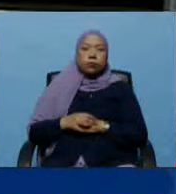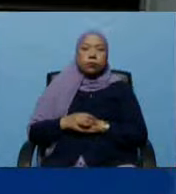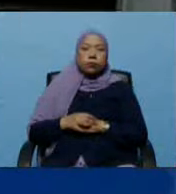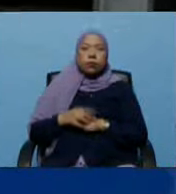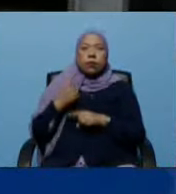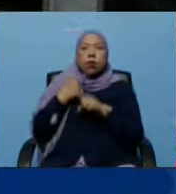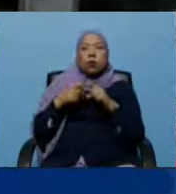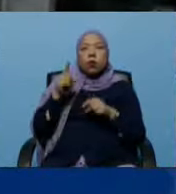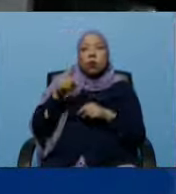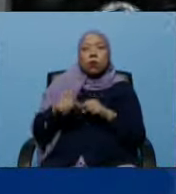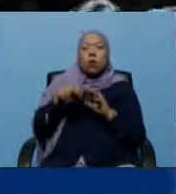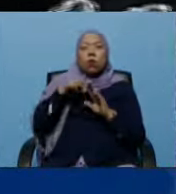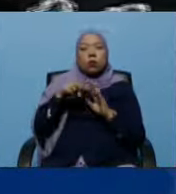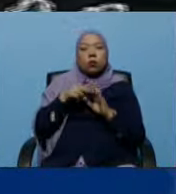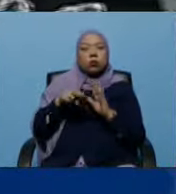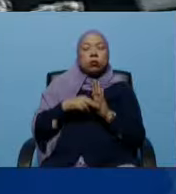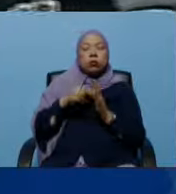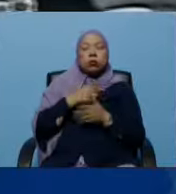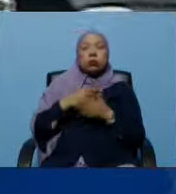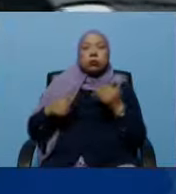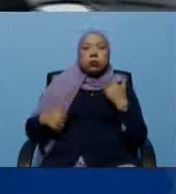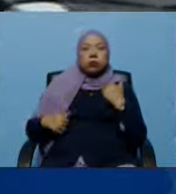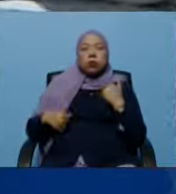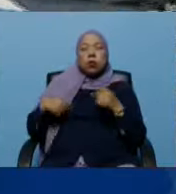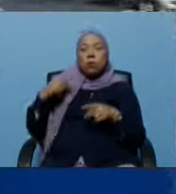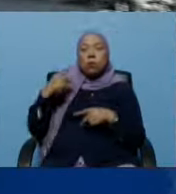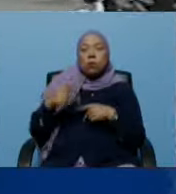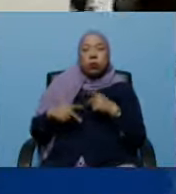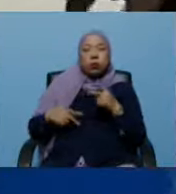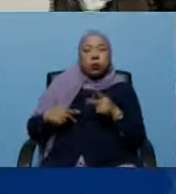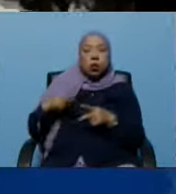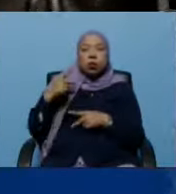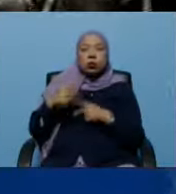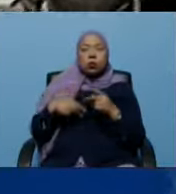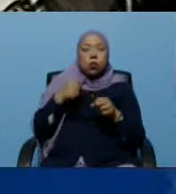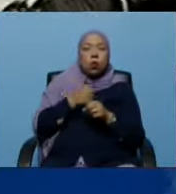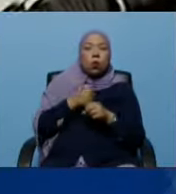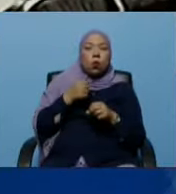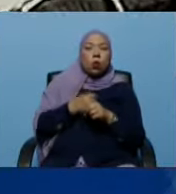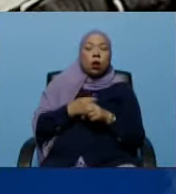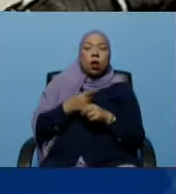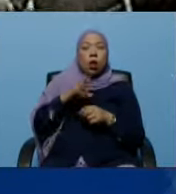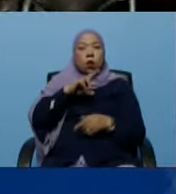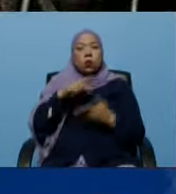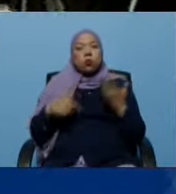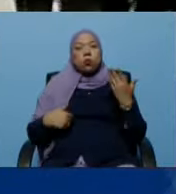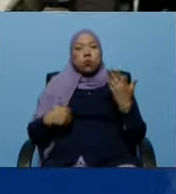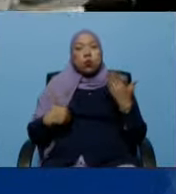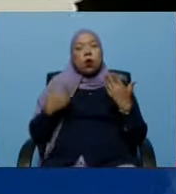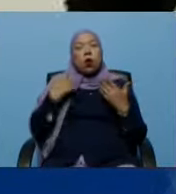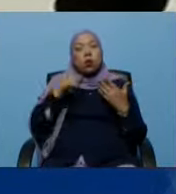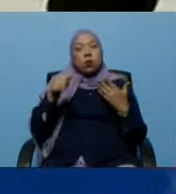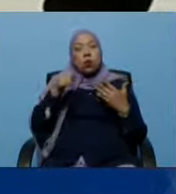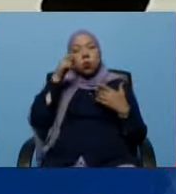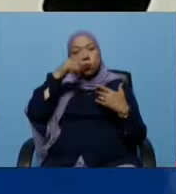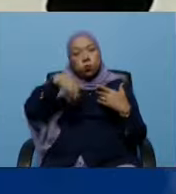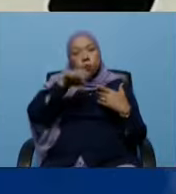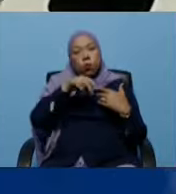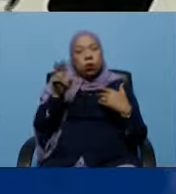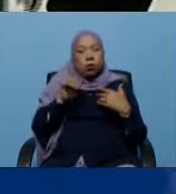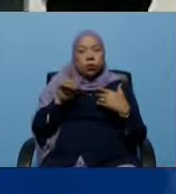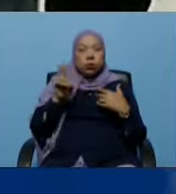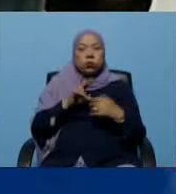también cumpliendo sus instrucciones desde el primer día en este proceso de transformación, reestructuración y recuperación de los puertos del